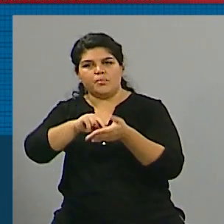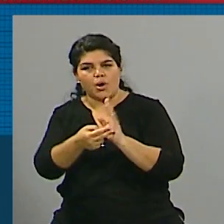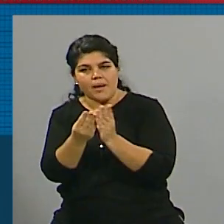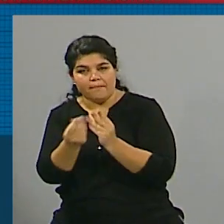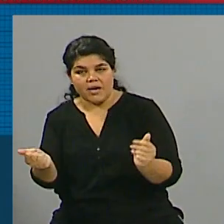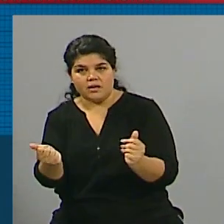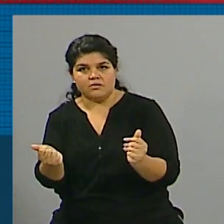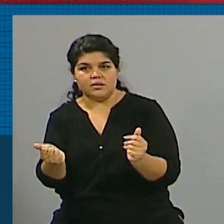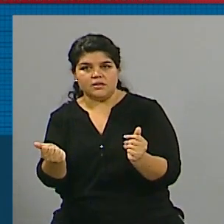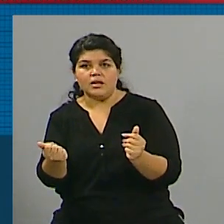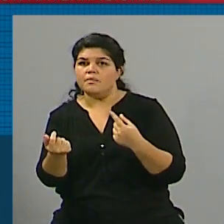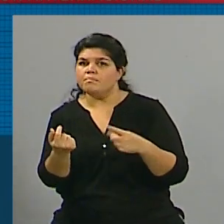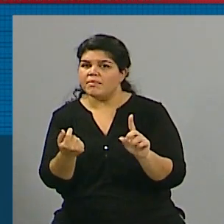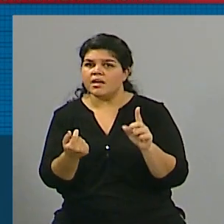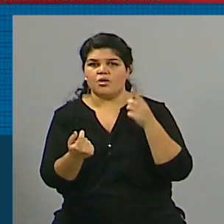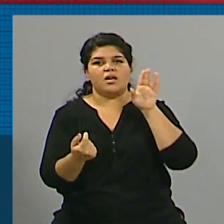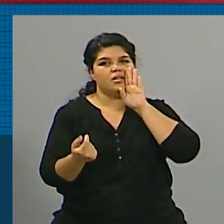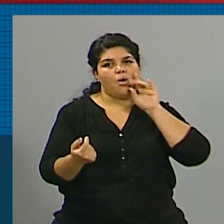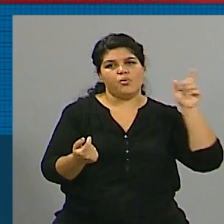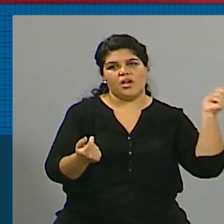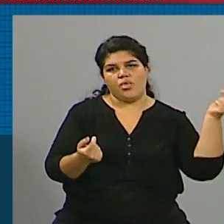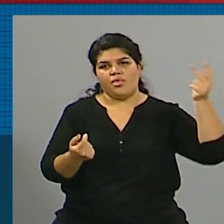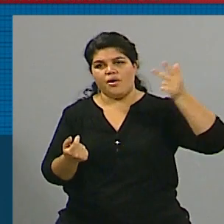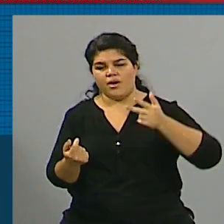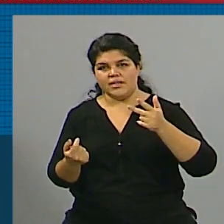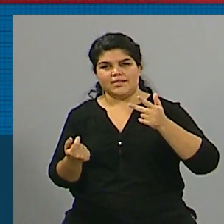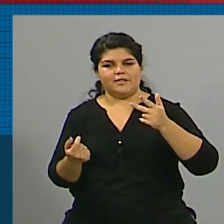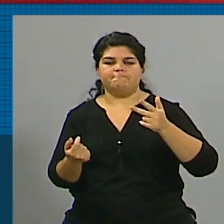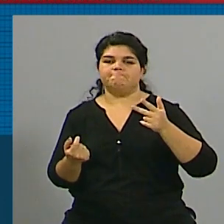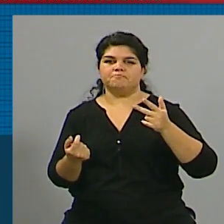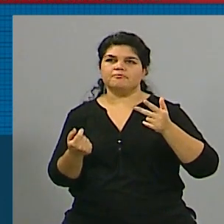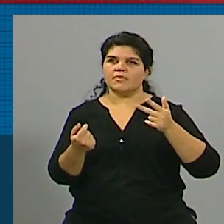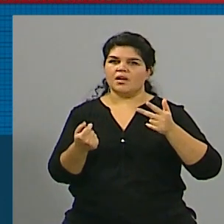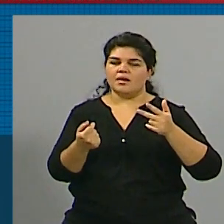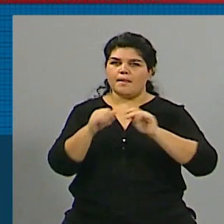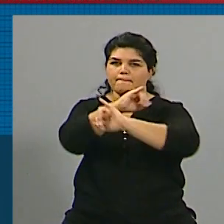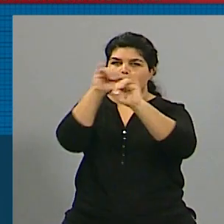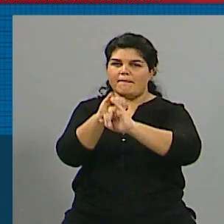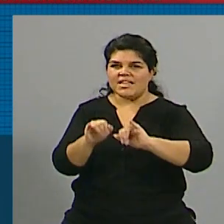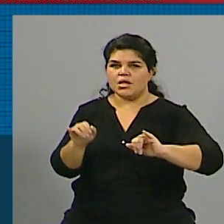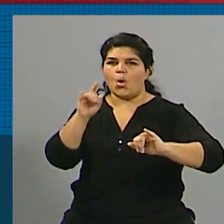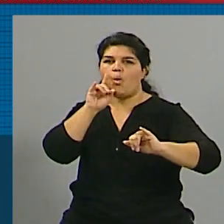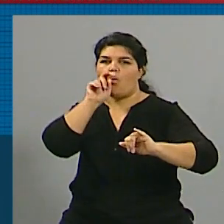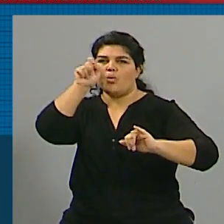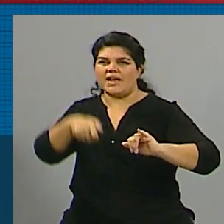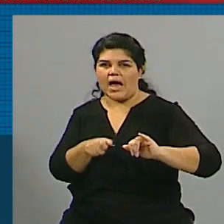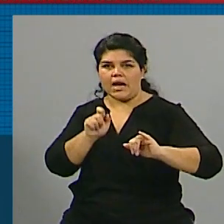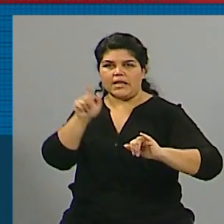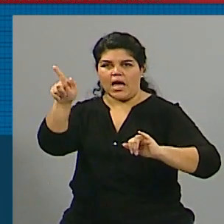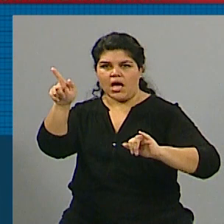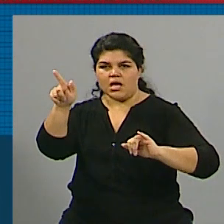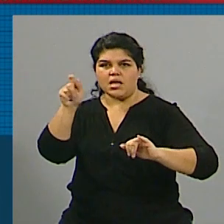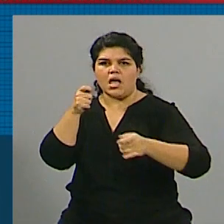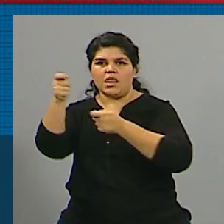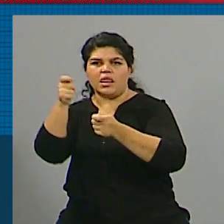costo sería muy elevado en el sentido de que admitir un rol efectivo para la paz en Ucrania generado por China, yo